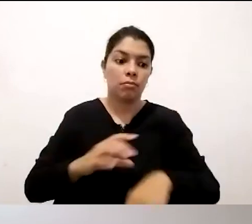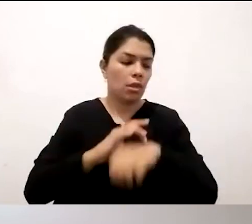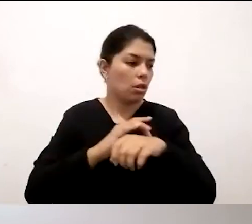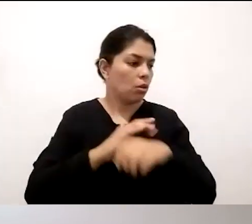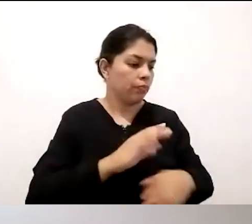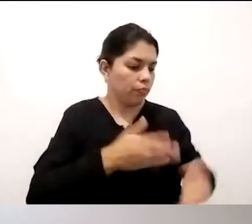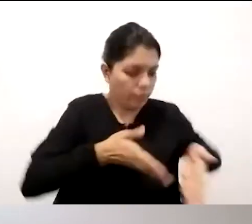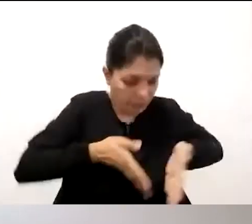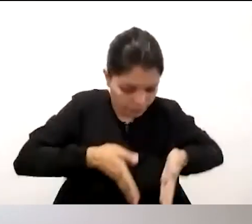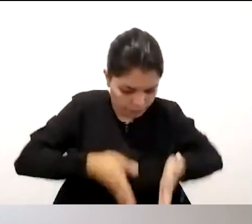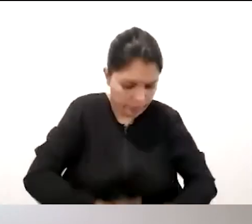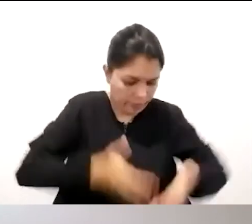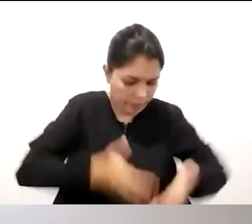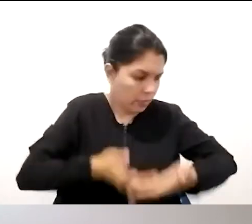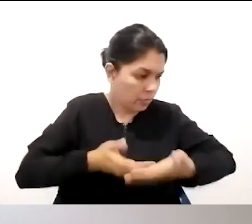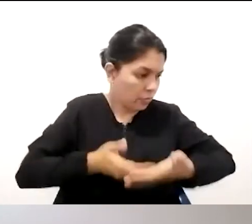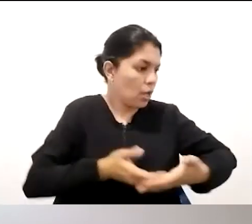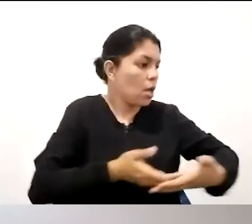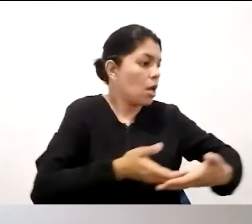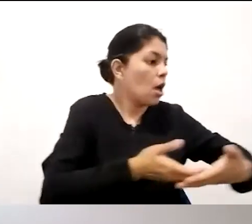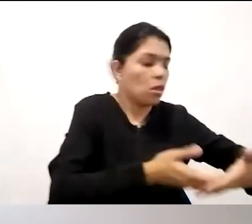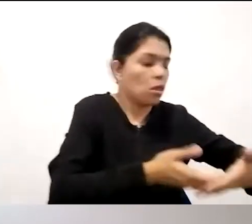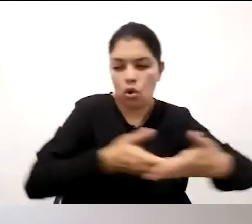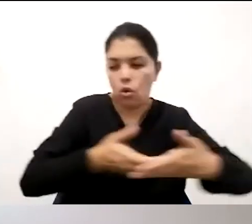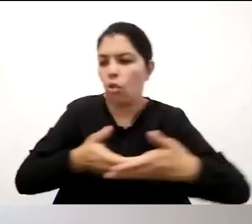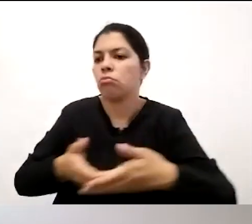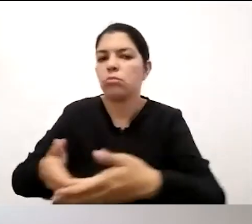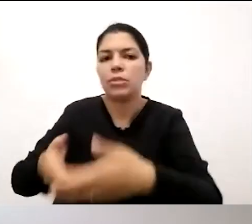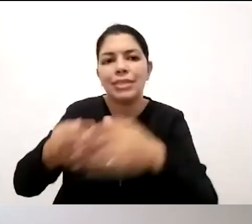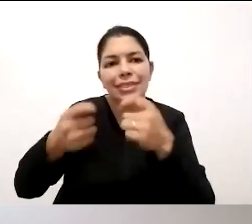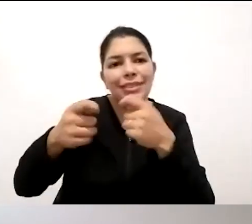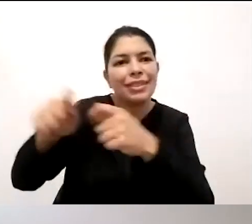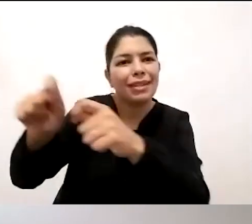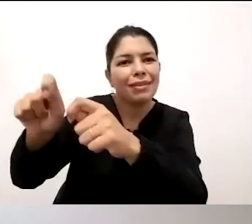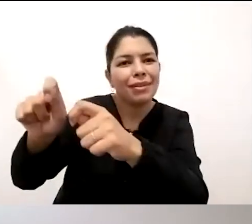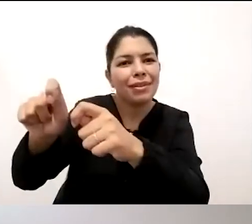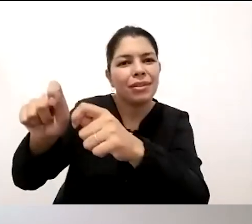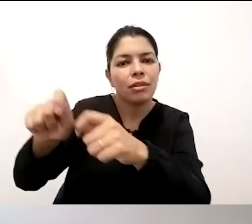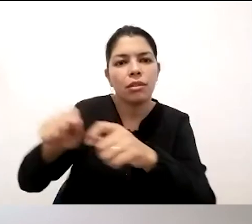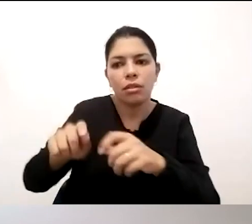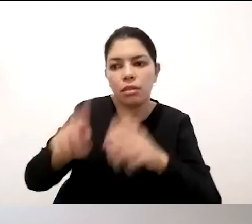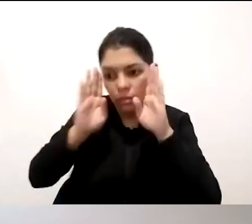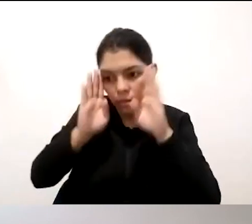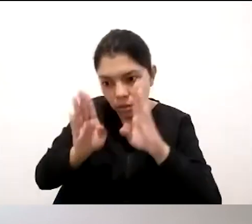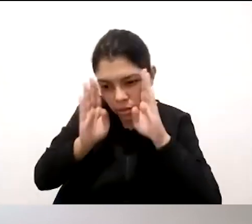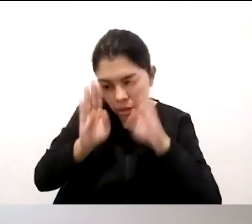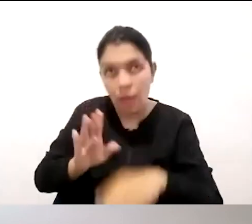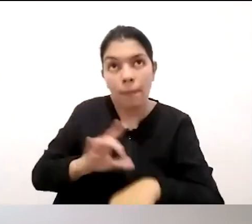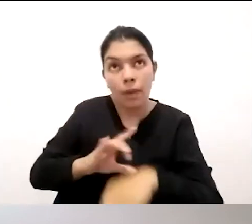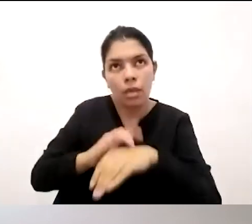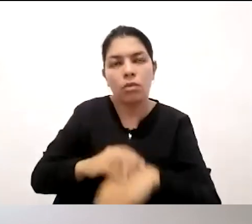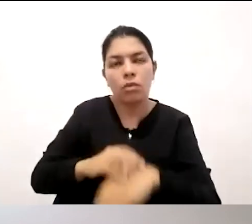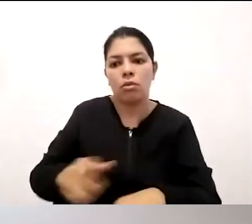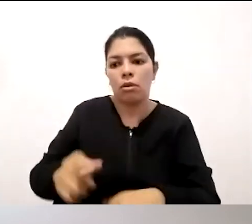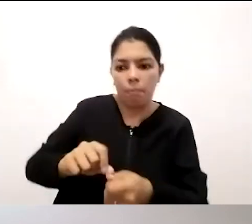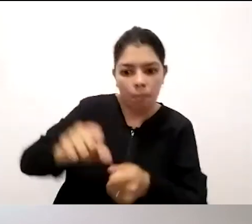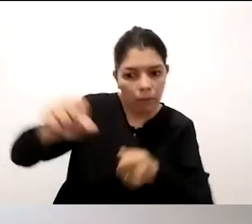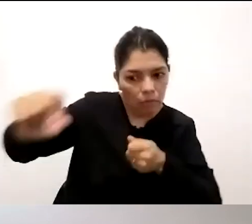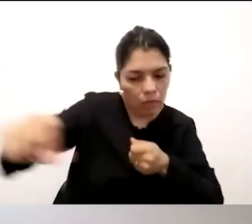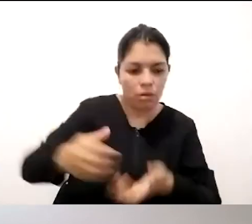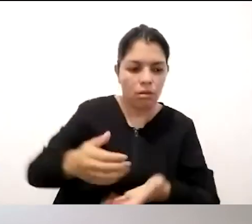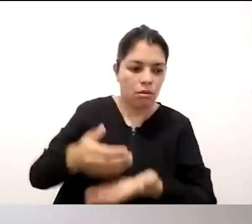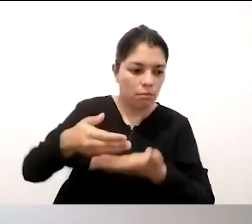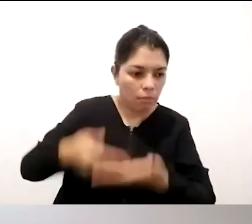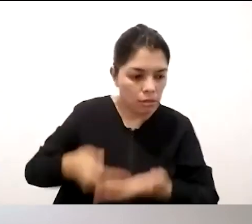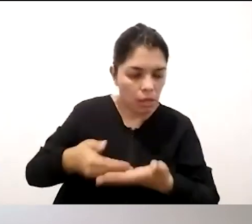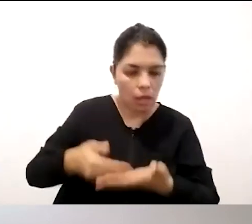de pasárselo de la mamá, primero se lo llevan porque le dan prioridad a cuestiones médicas como medirlo, pesarlo, limpiarlo y después